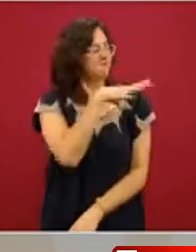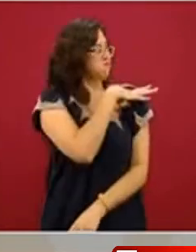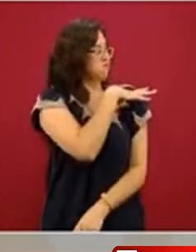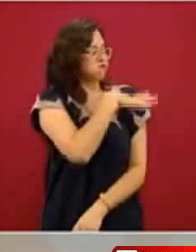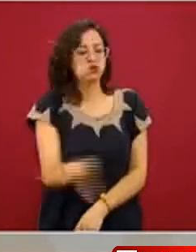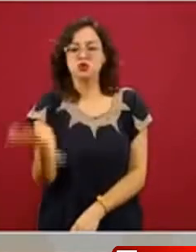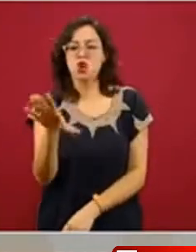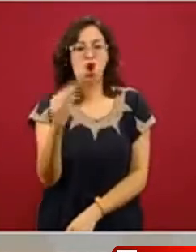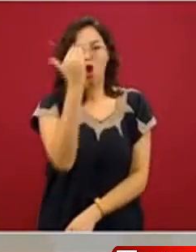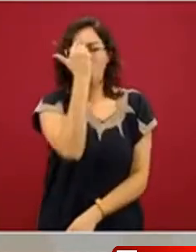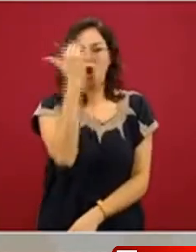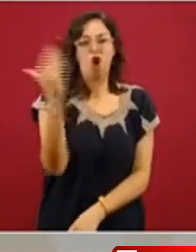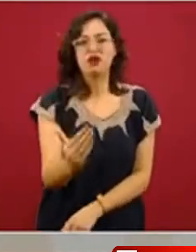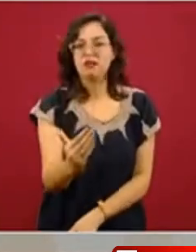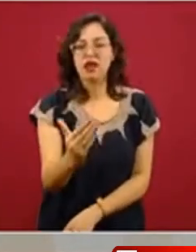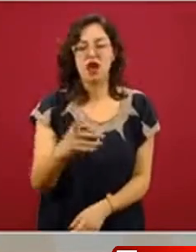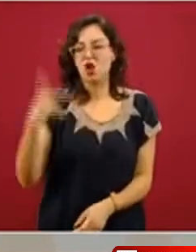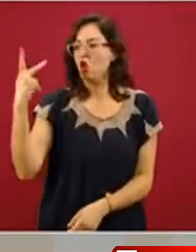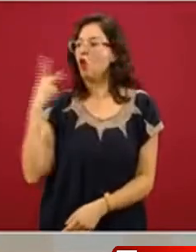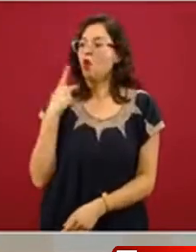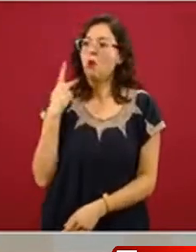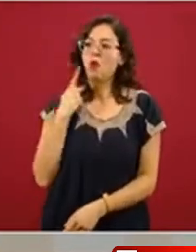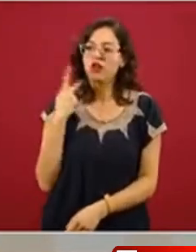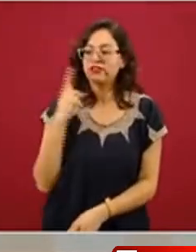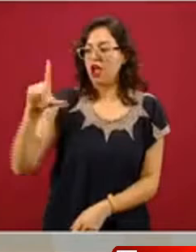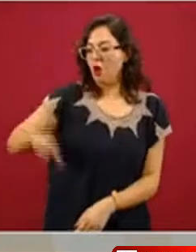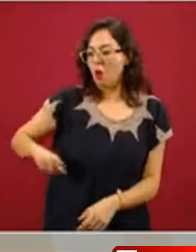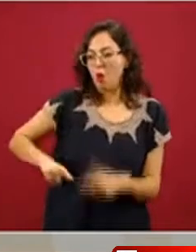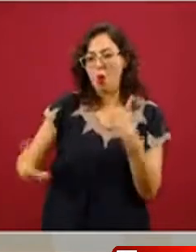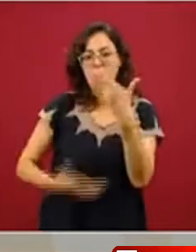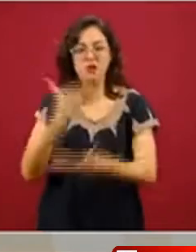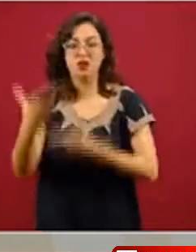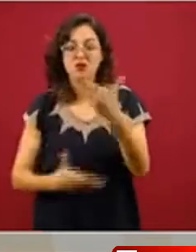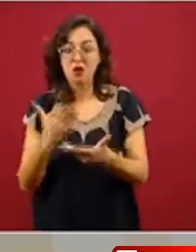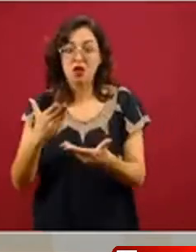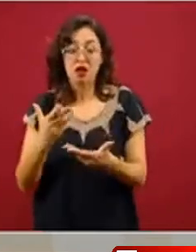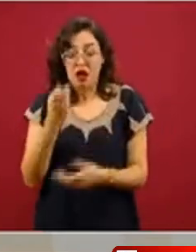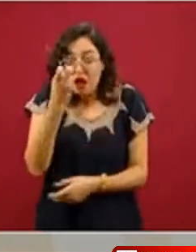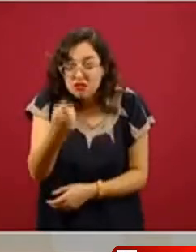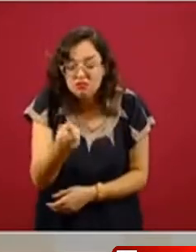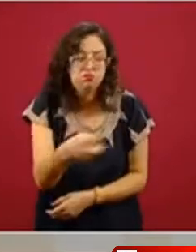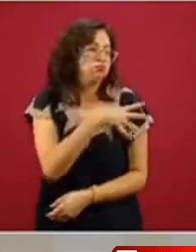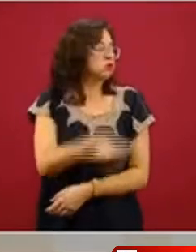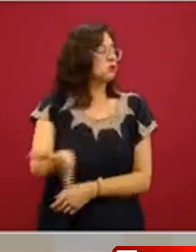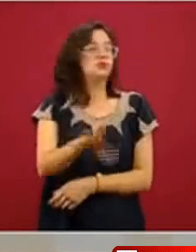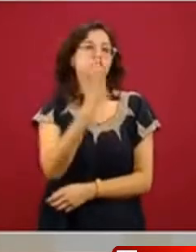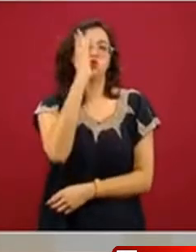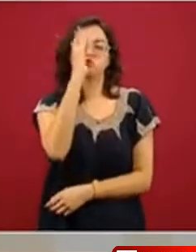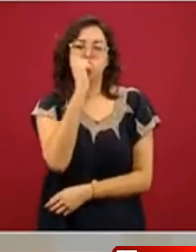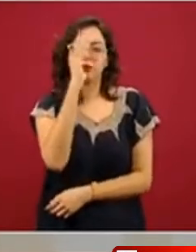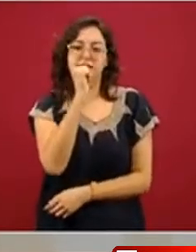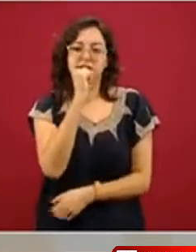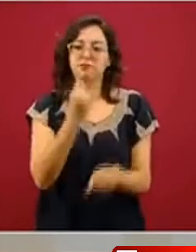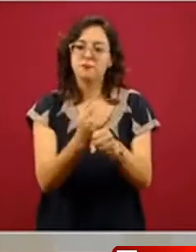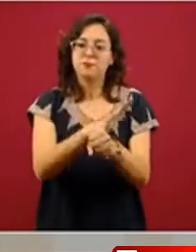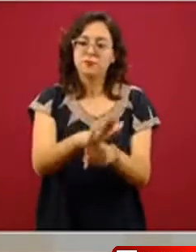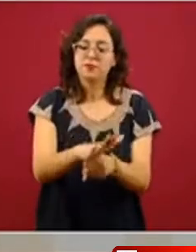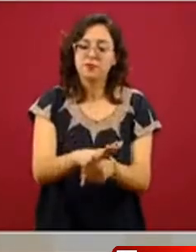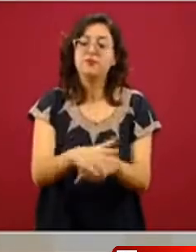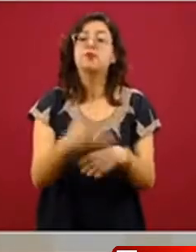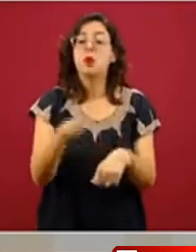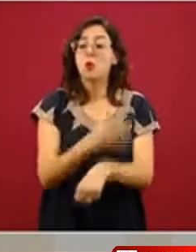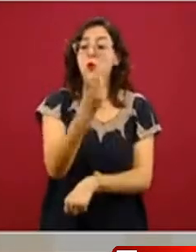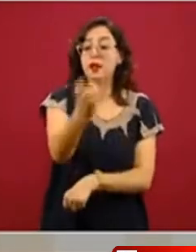aberración de la práctica del servicio público y en general de la vida social. Lo que es útil desde el punto de vista técnico